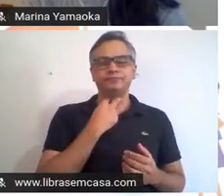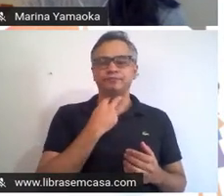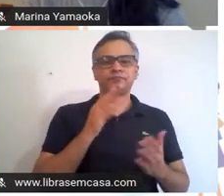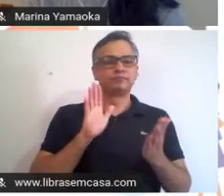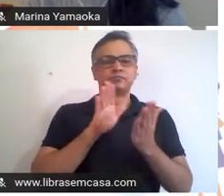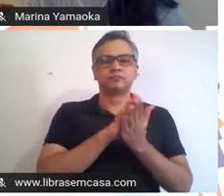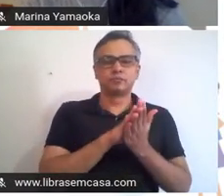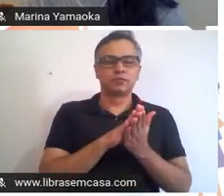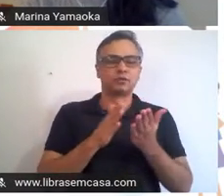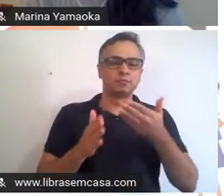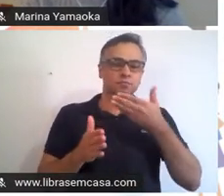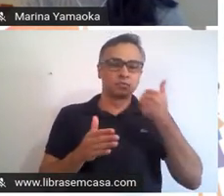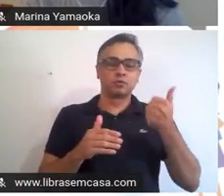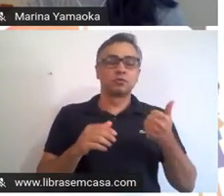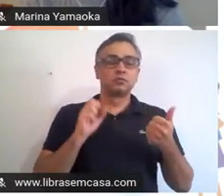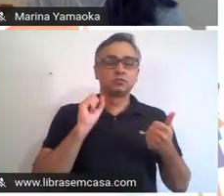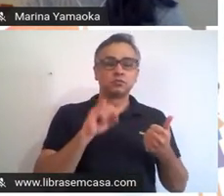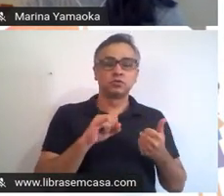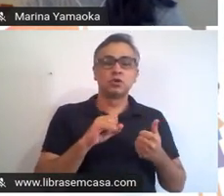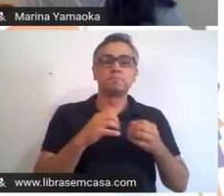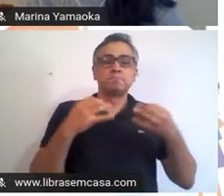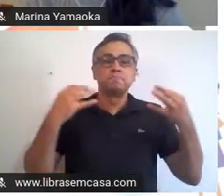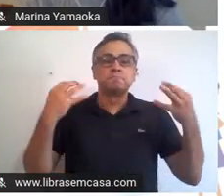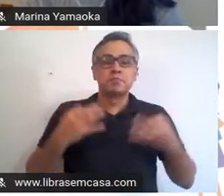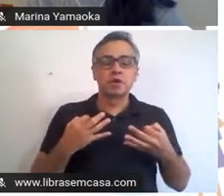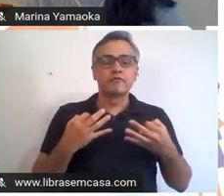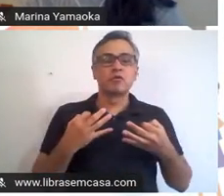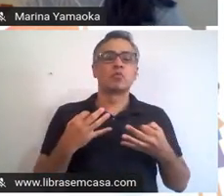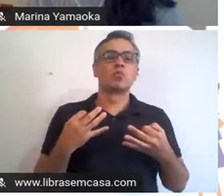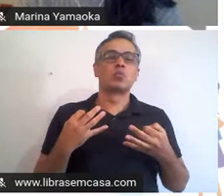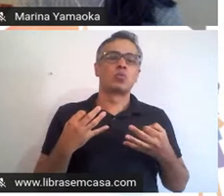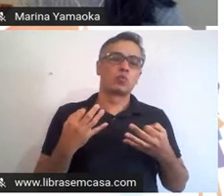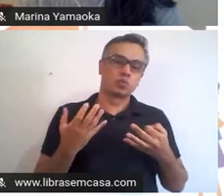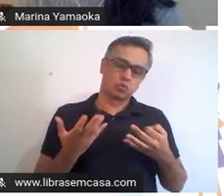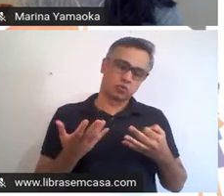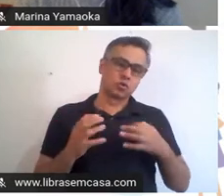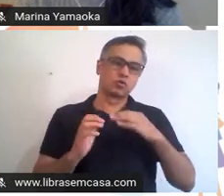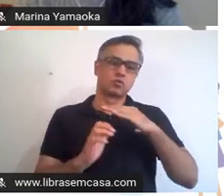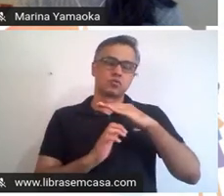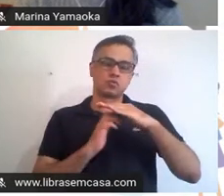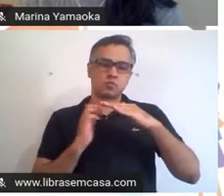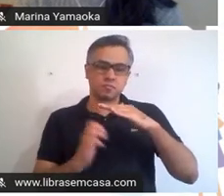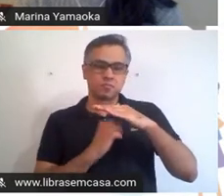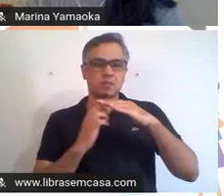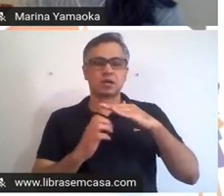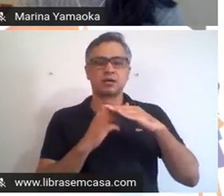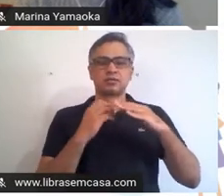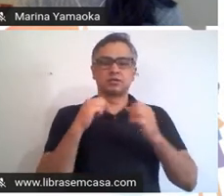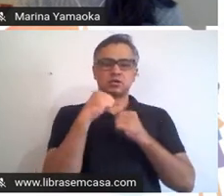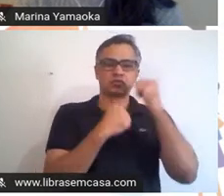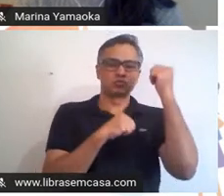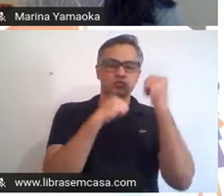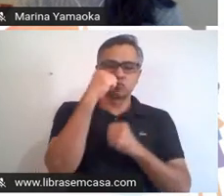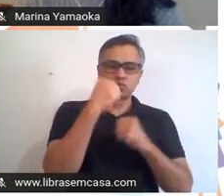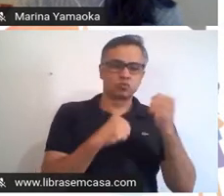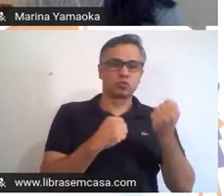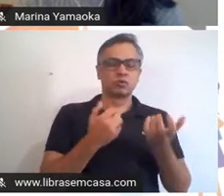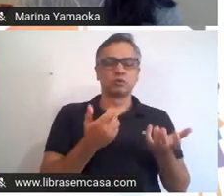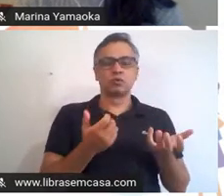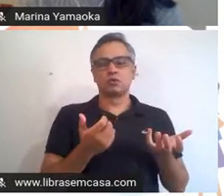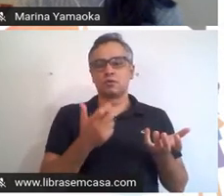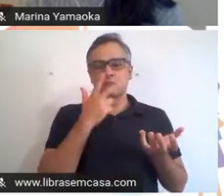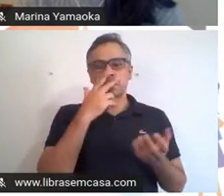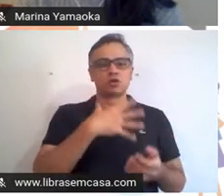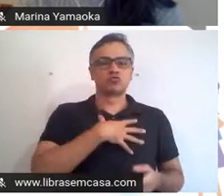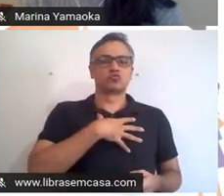Eso sale completamente de estas granjas industriales. Las granjas industriales son una idea perversa y suicida que no